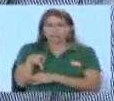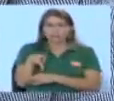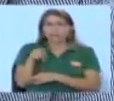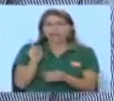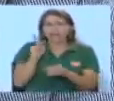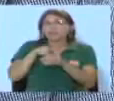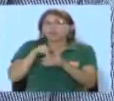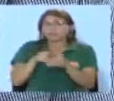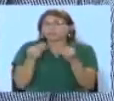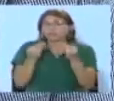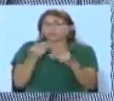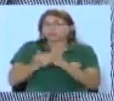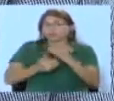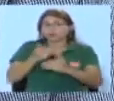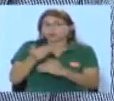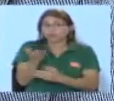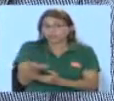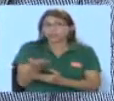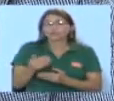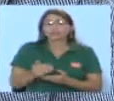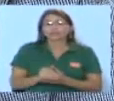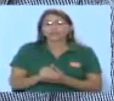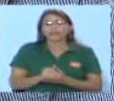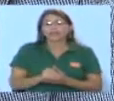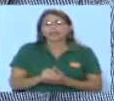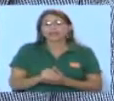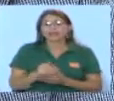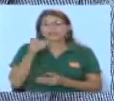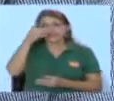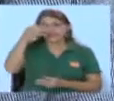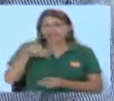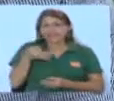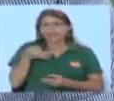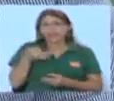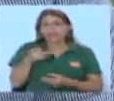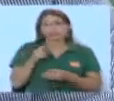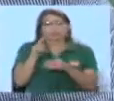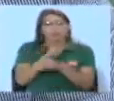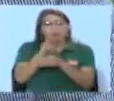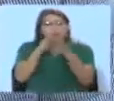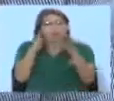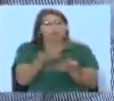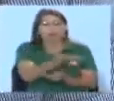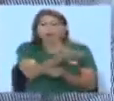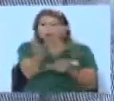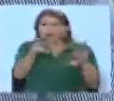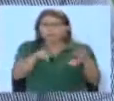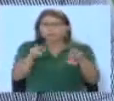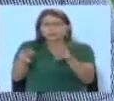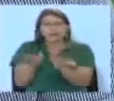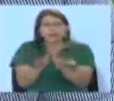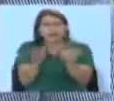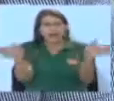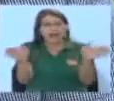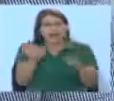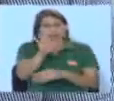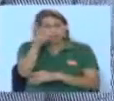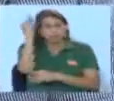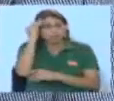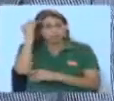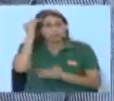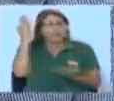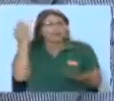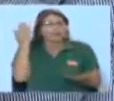que parte de lo que el usuario en general debería de trasladar sus opiniones, aunque no